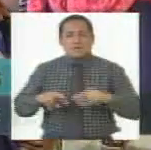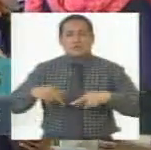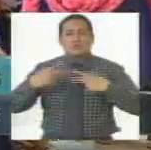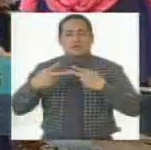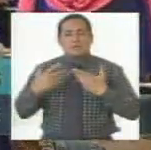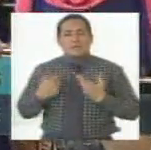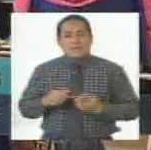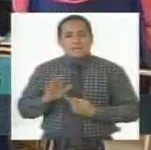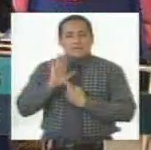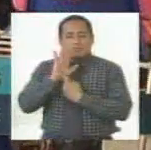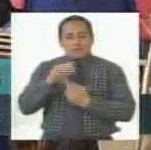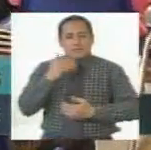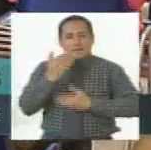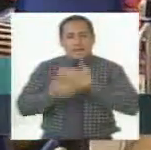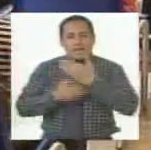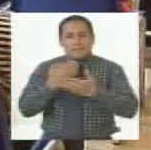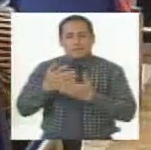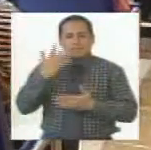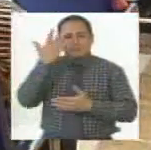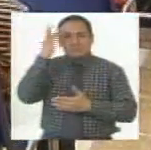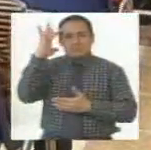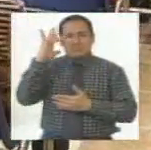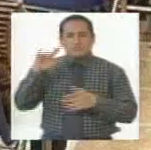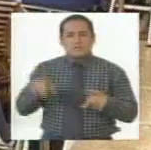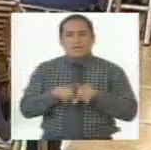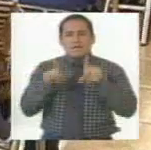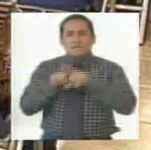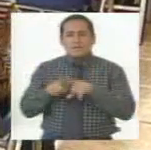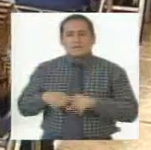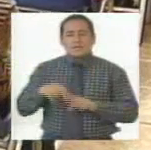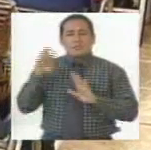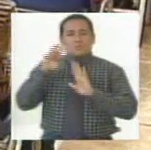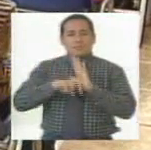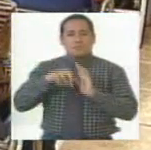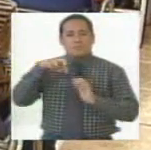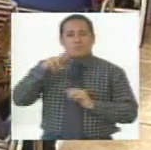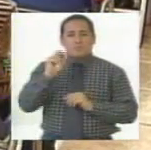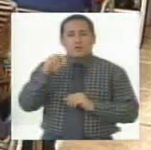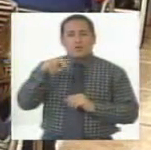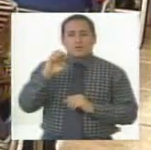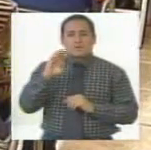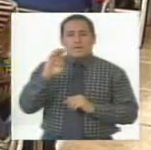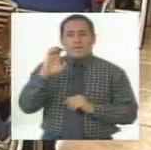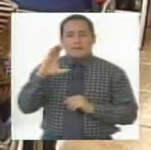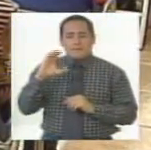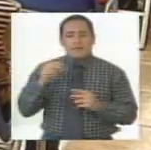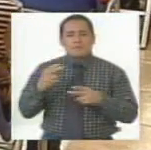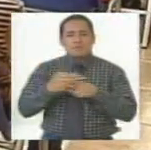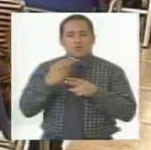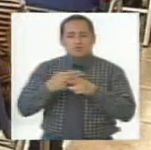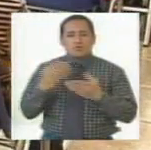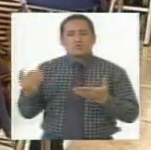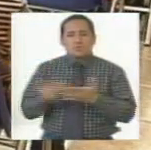demuestren potencial intelectual la página del pronabec informa de la próxima